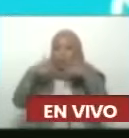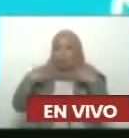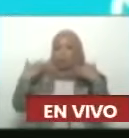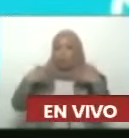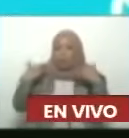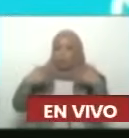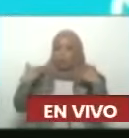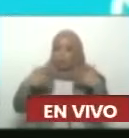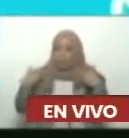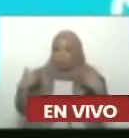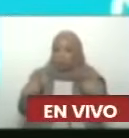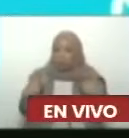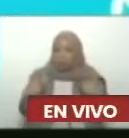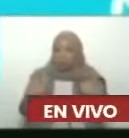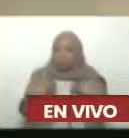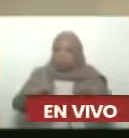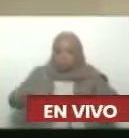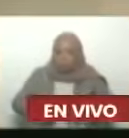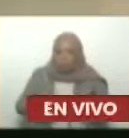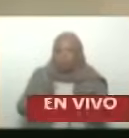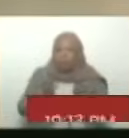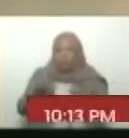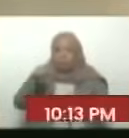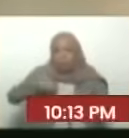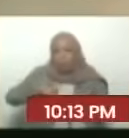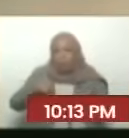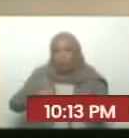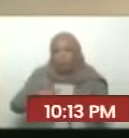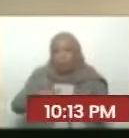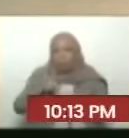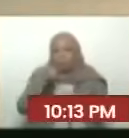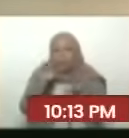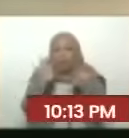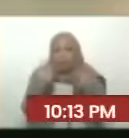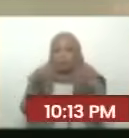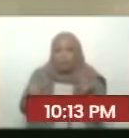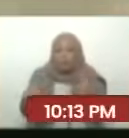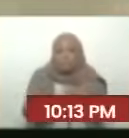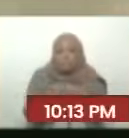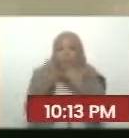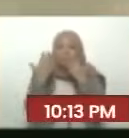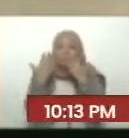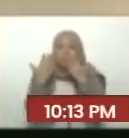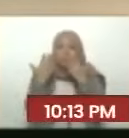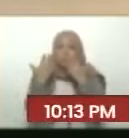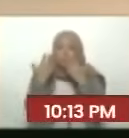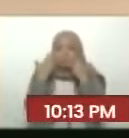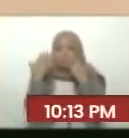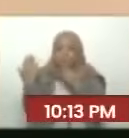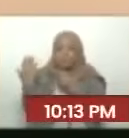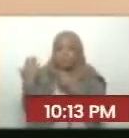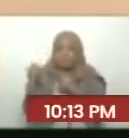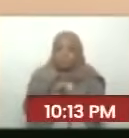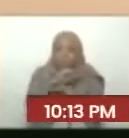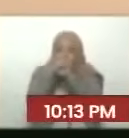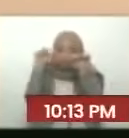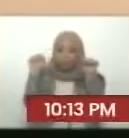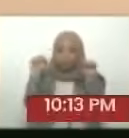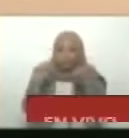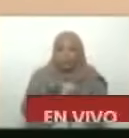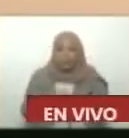tiene muy contentos, realmente dos... ¿Cuándo nacieron? Hoy, presidente, a las 9 de la mañana. Bueno, porque sabían que yo venía para acá,